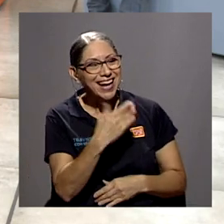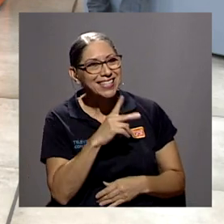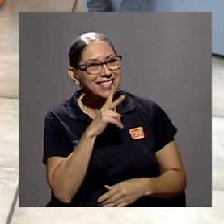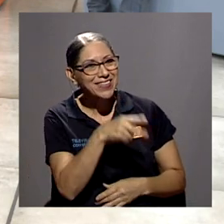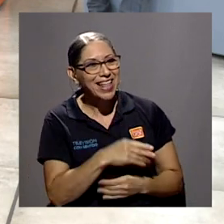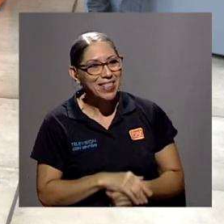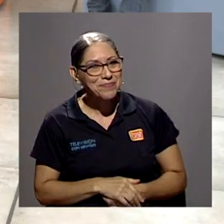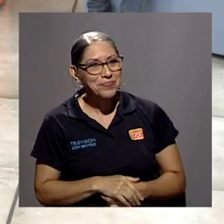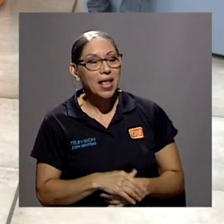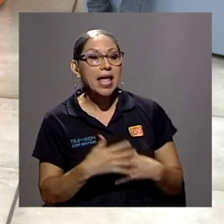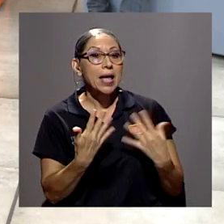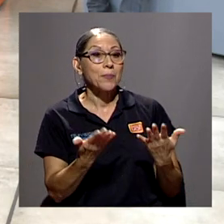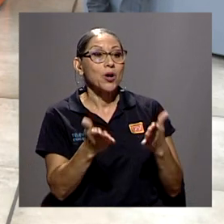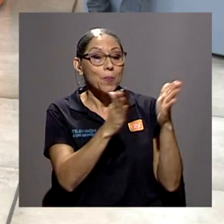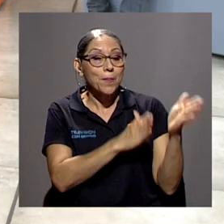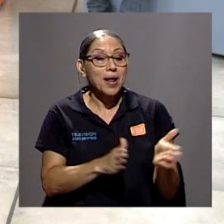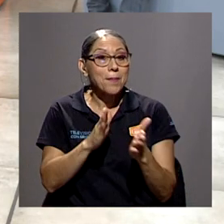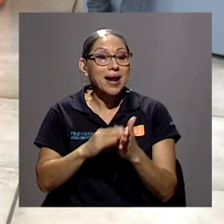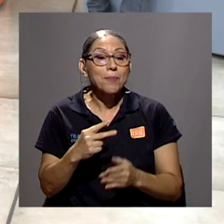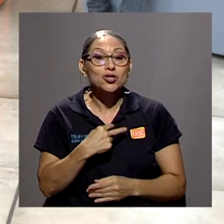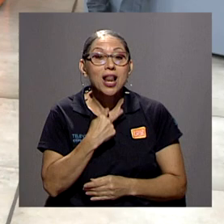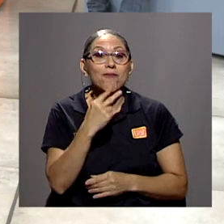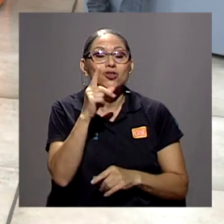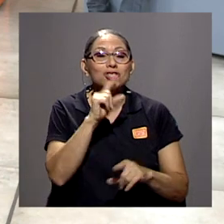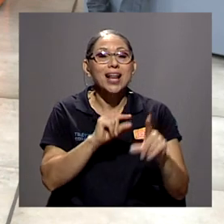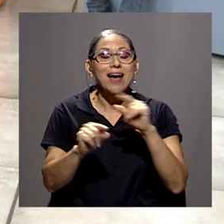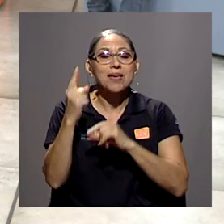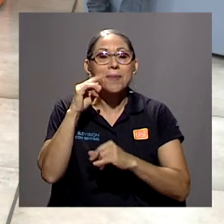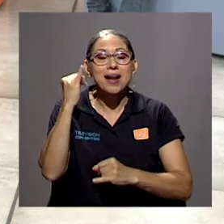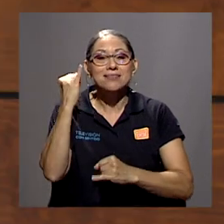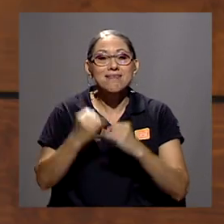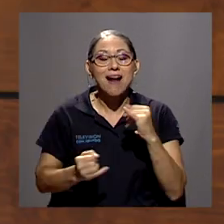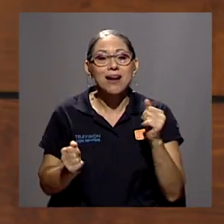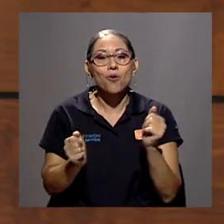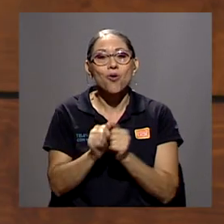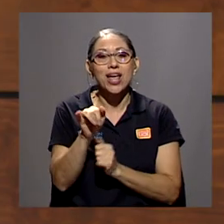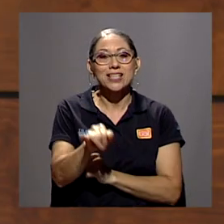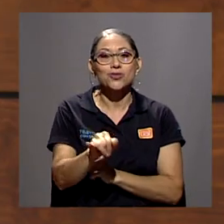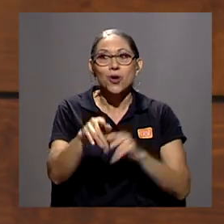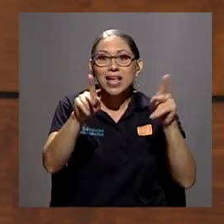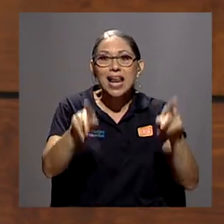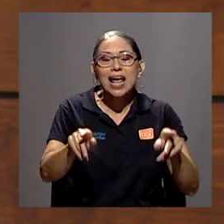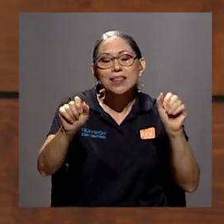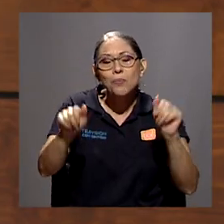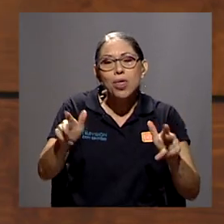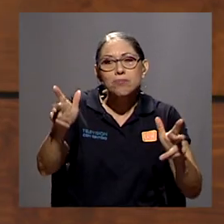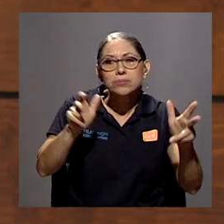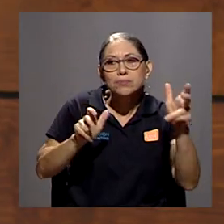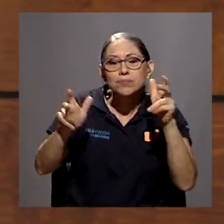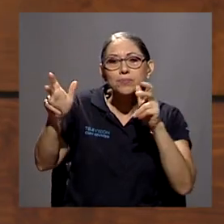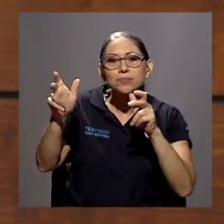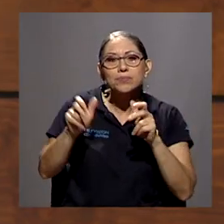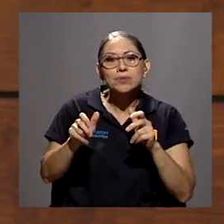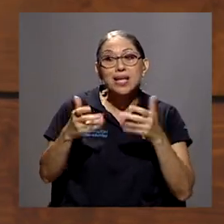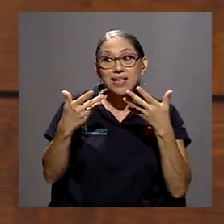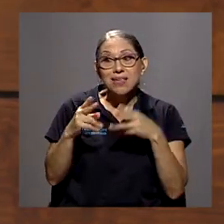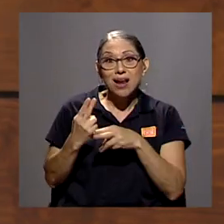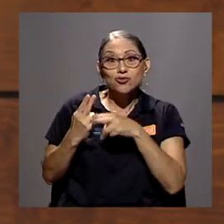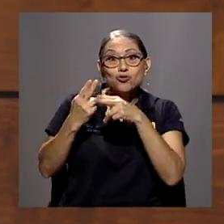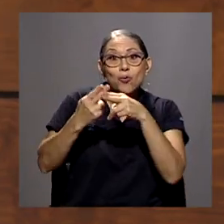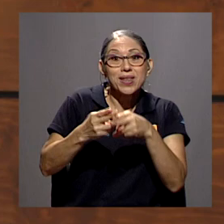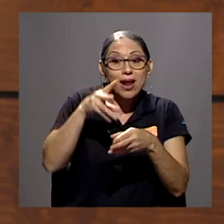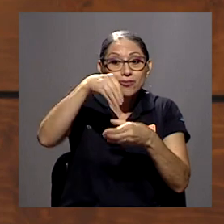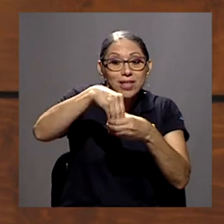preparamos la voz del ave para cerrar con esto que la gente tenga la oportunidad de apreciar una nominación directa